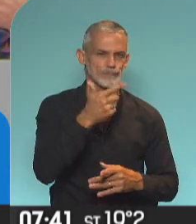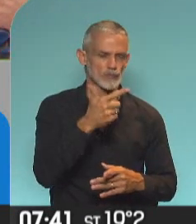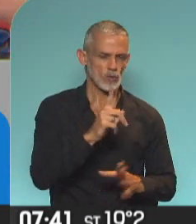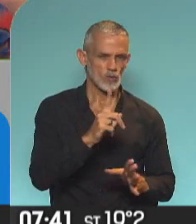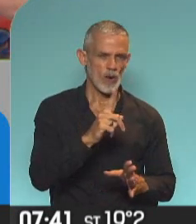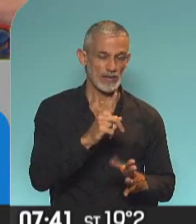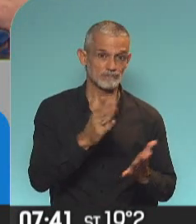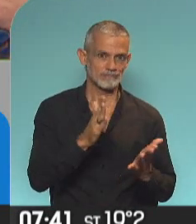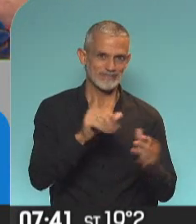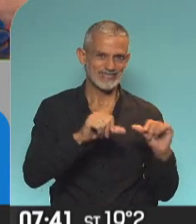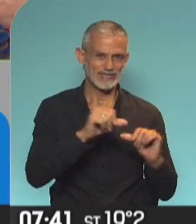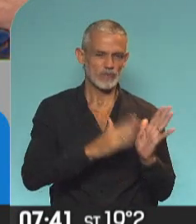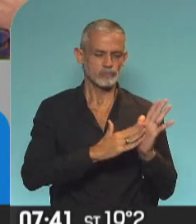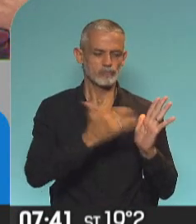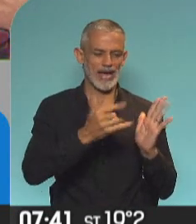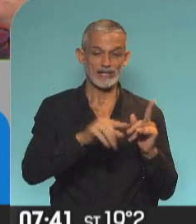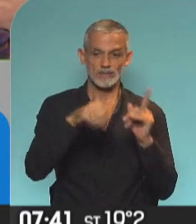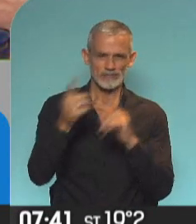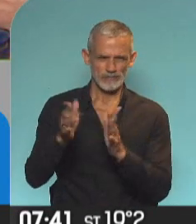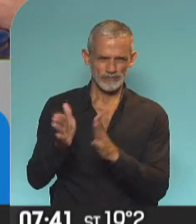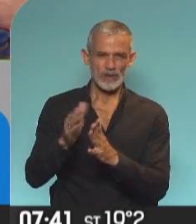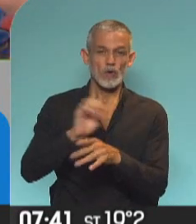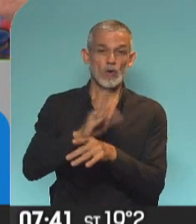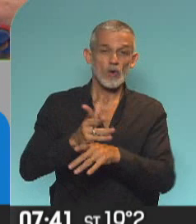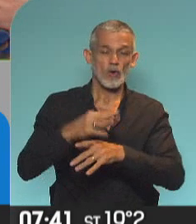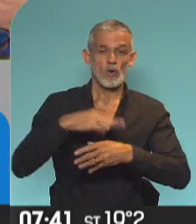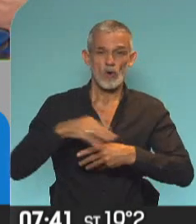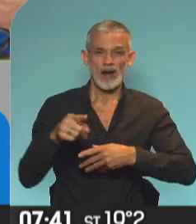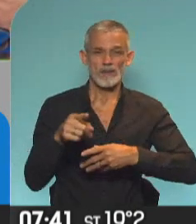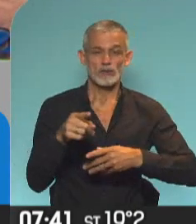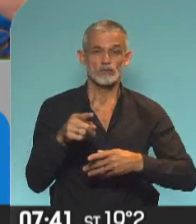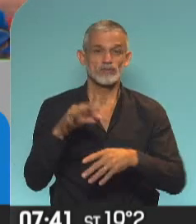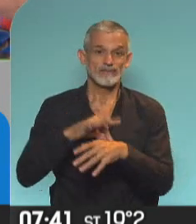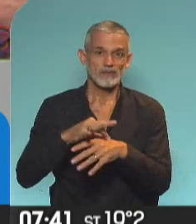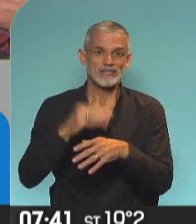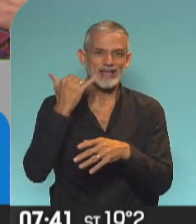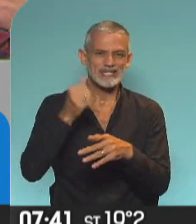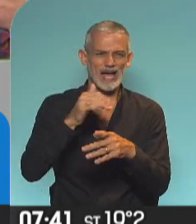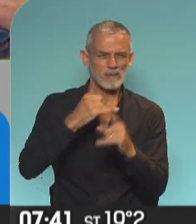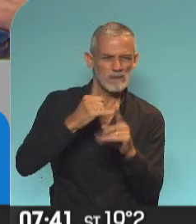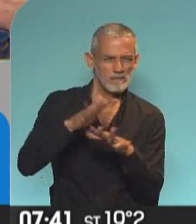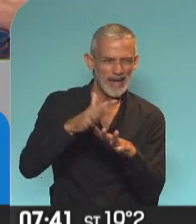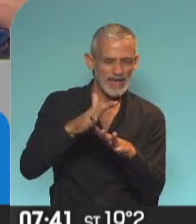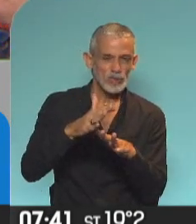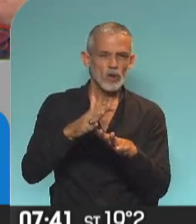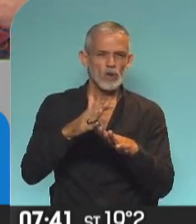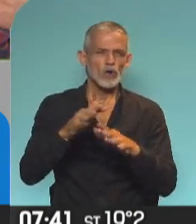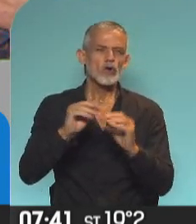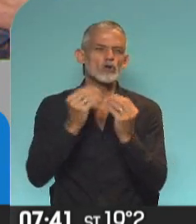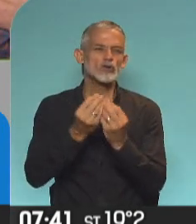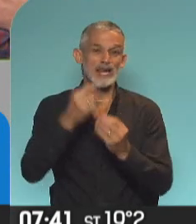de demostrar. Por otro lado, en los pacientes que tenían o que cursaban una enfermedad moderada, más o menos se manifestó